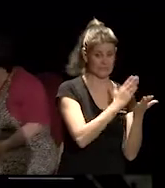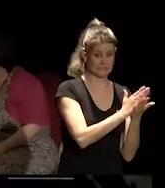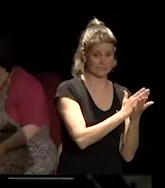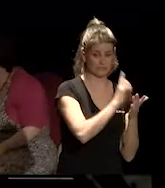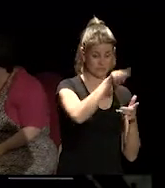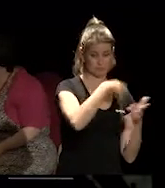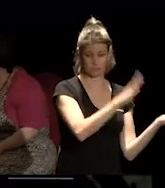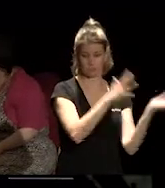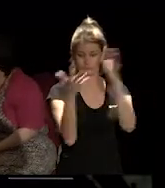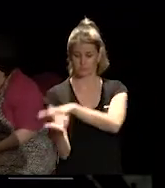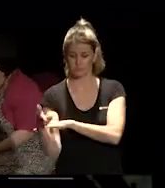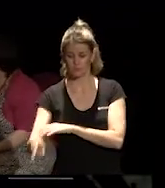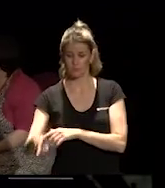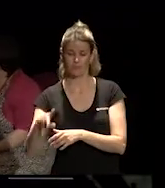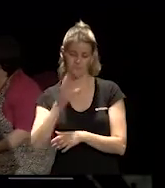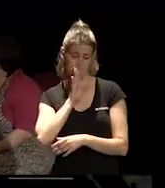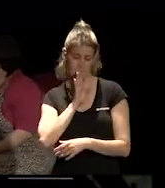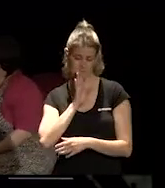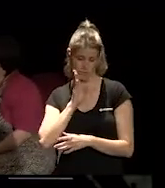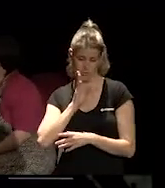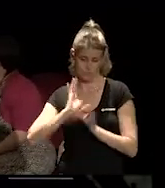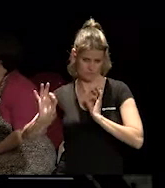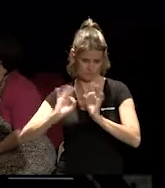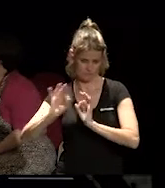después las trasladamos al directo.